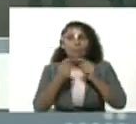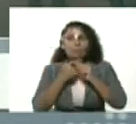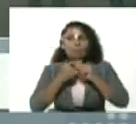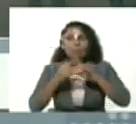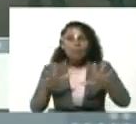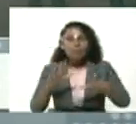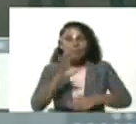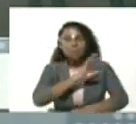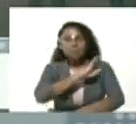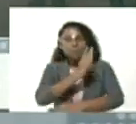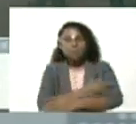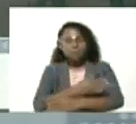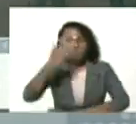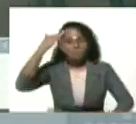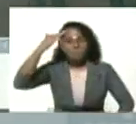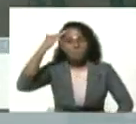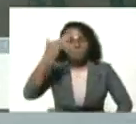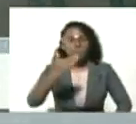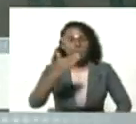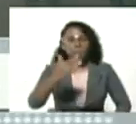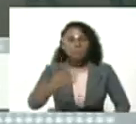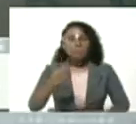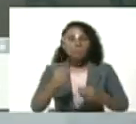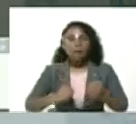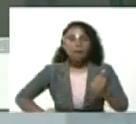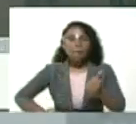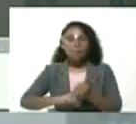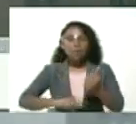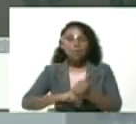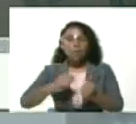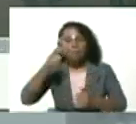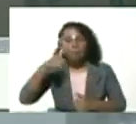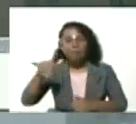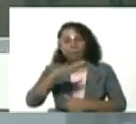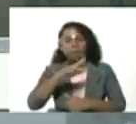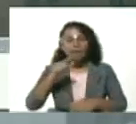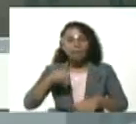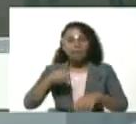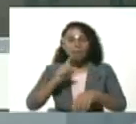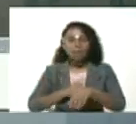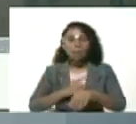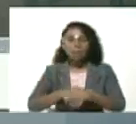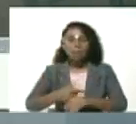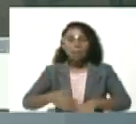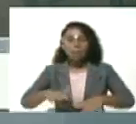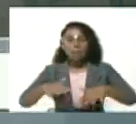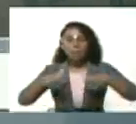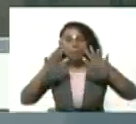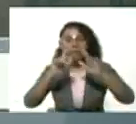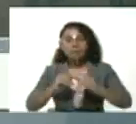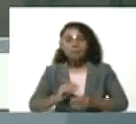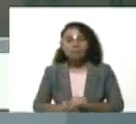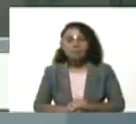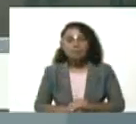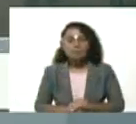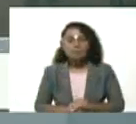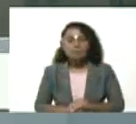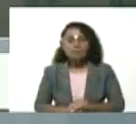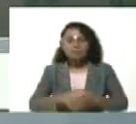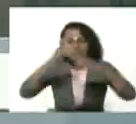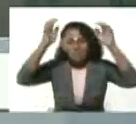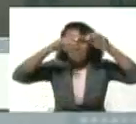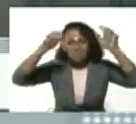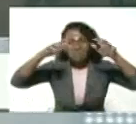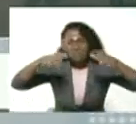de las fuerzas militares para respaldar al pueblo en esta época de crecientes, de inundaciones y de